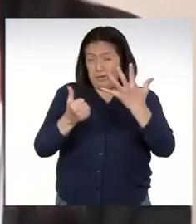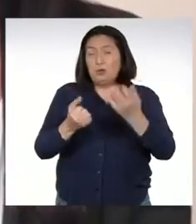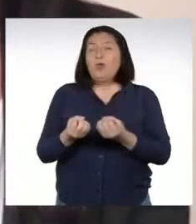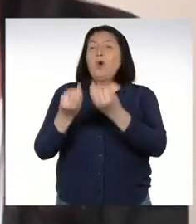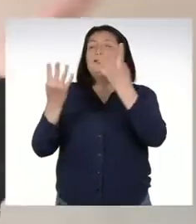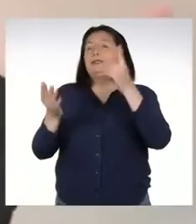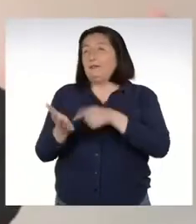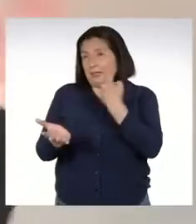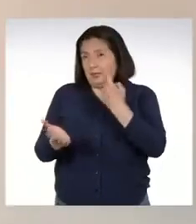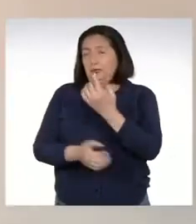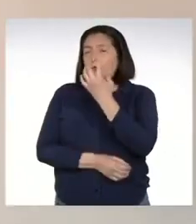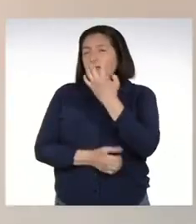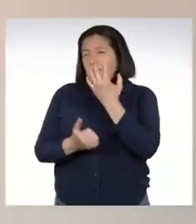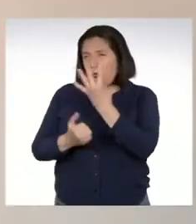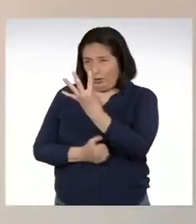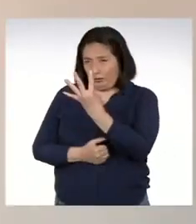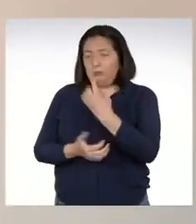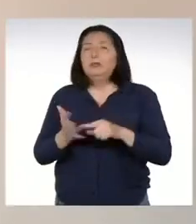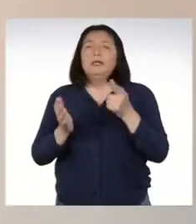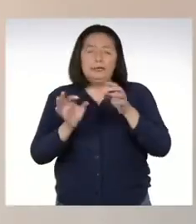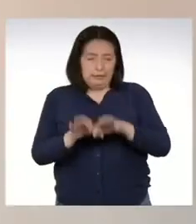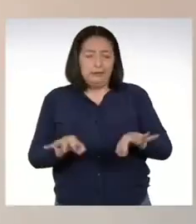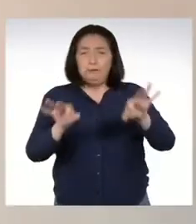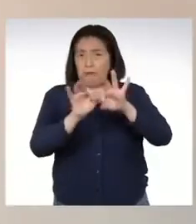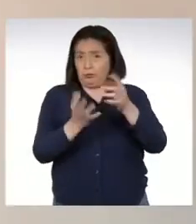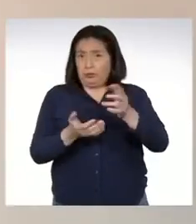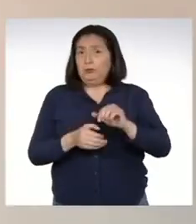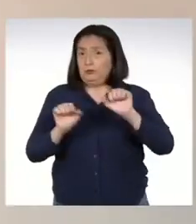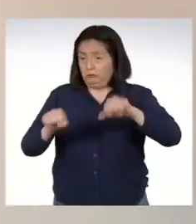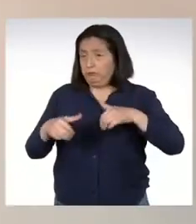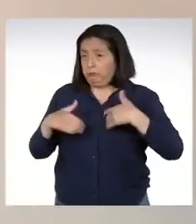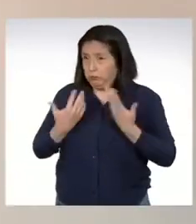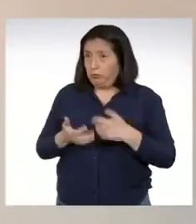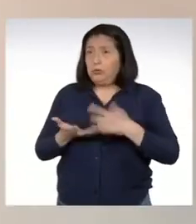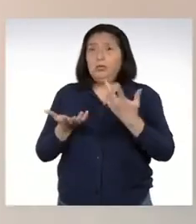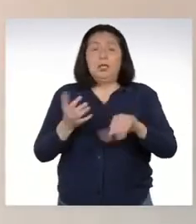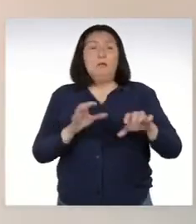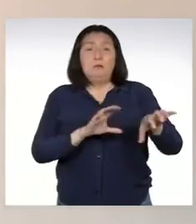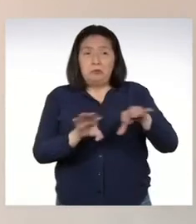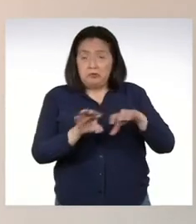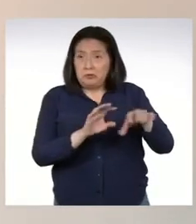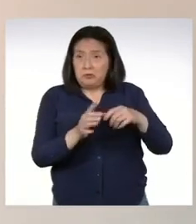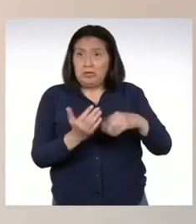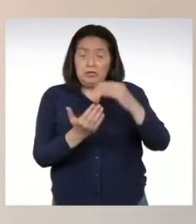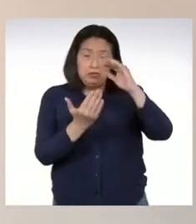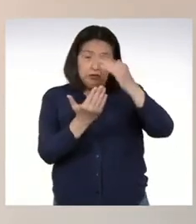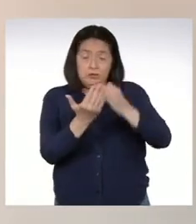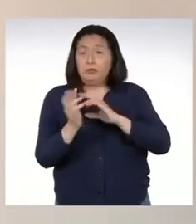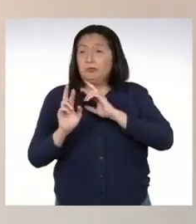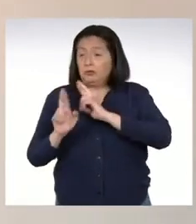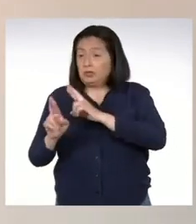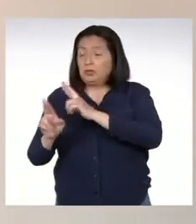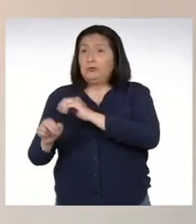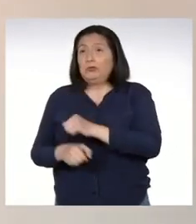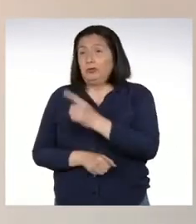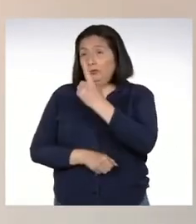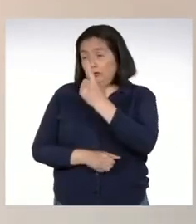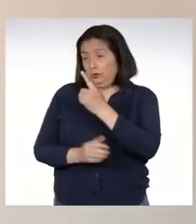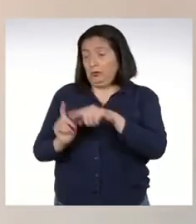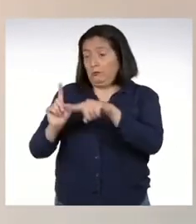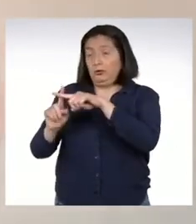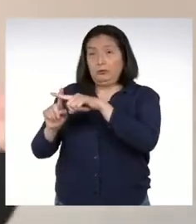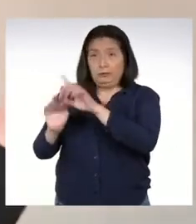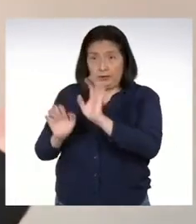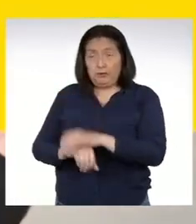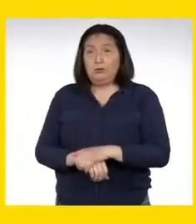6. Hay algo importante. Podemos formar patrones con los resultados de una